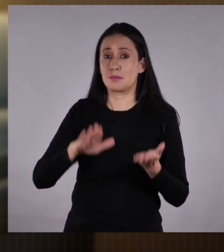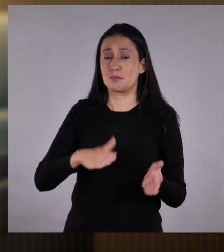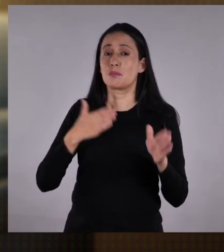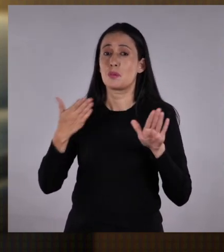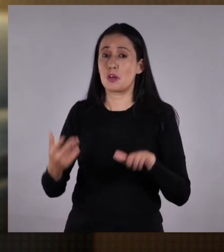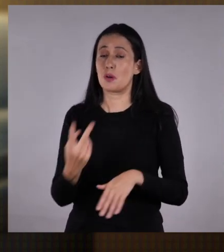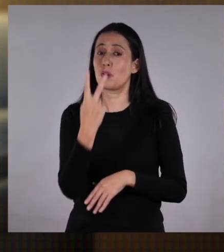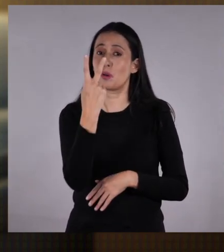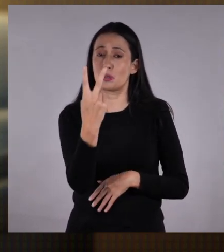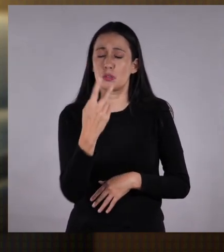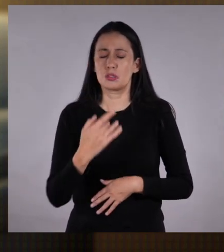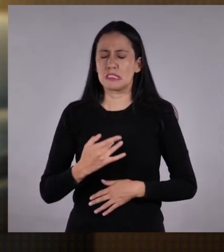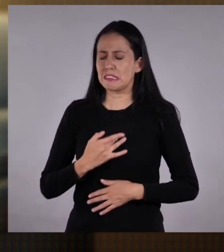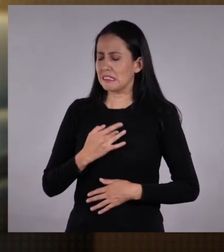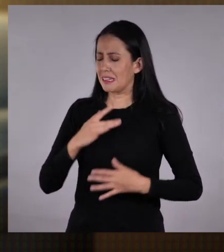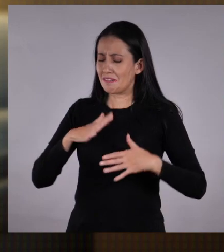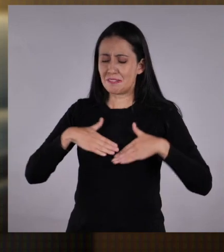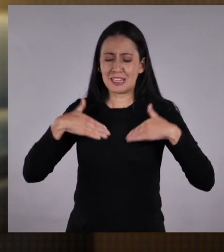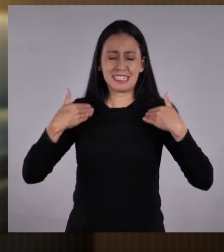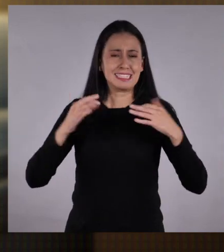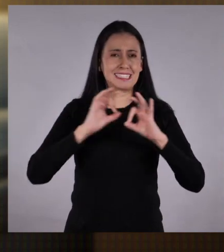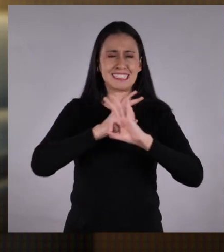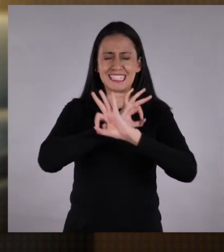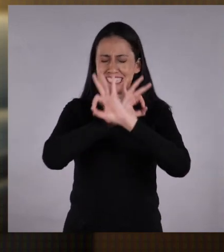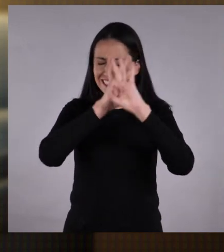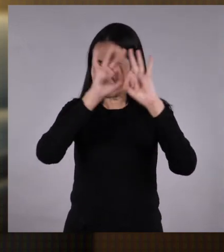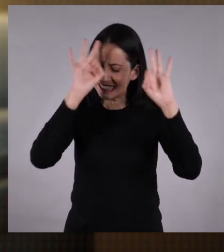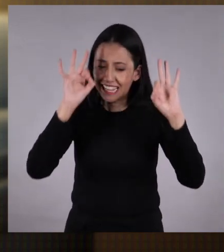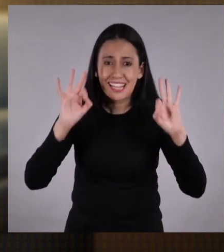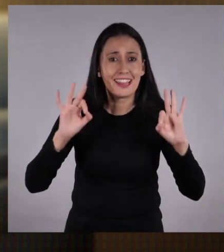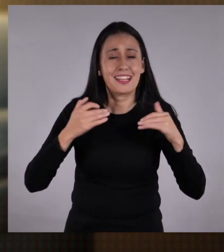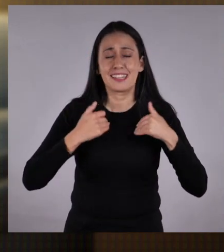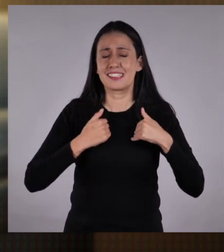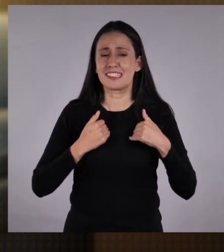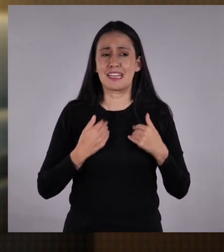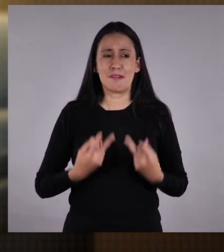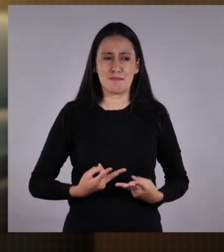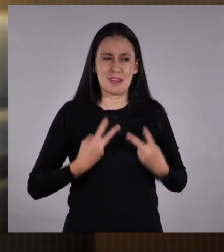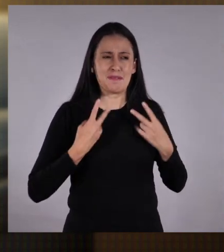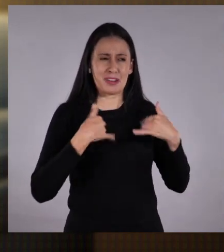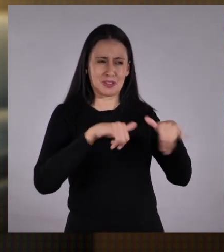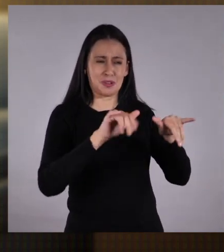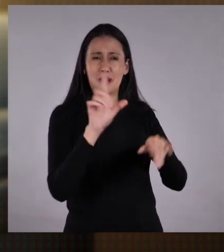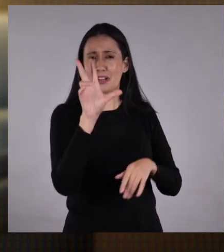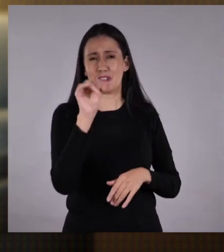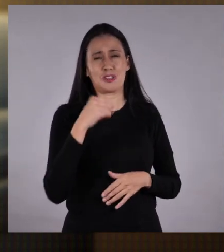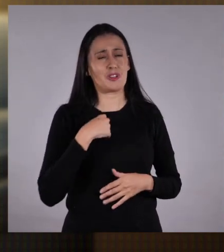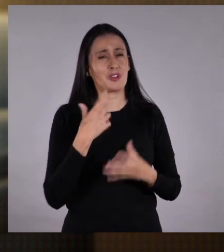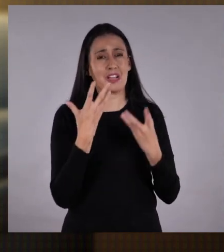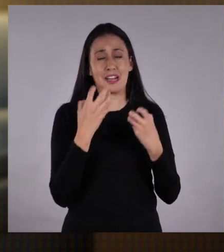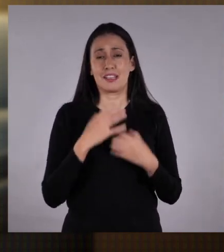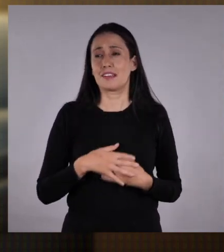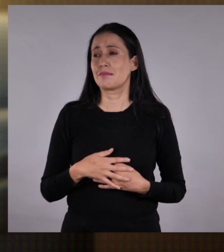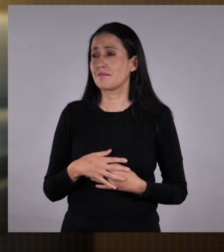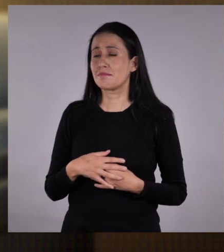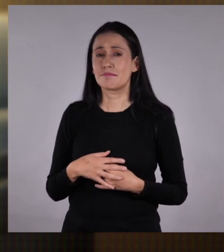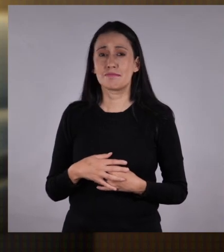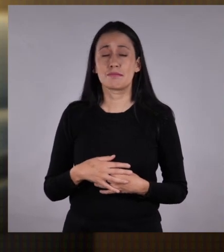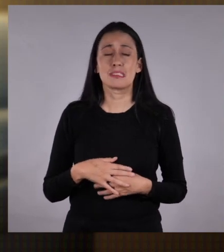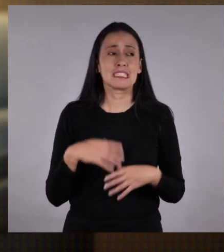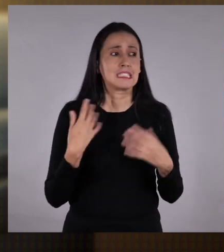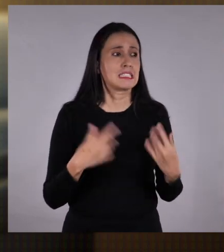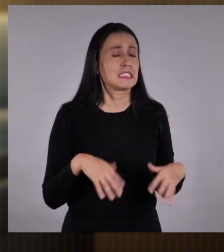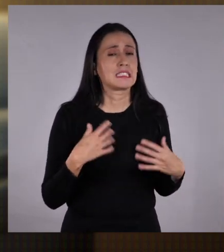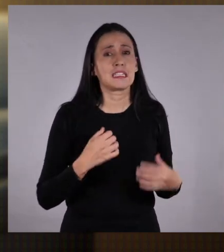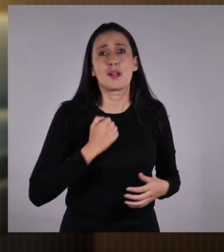felicidad por nada y no tenía ni siquiera ganas de vivir. Qué terrible, Pamela Art. En serio, lo siento mucho. No